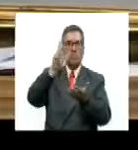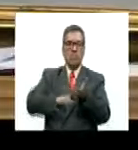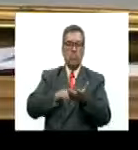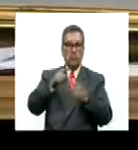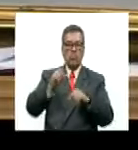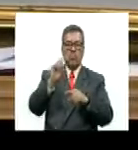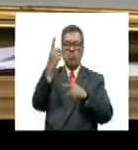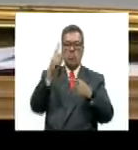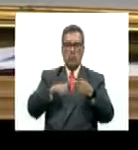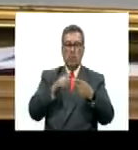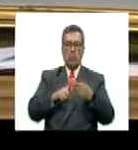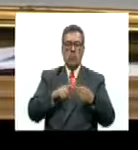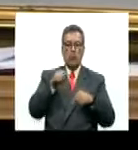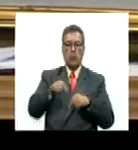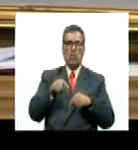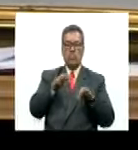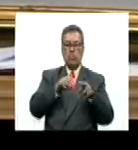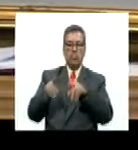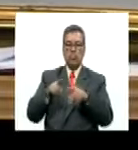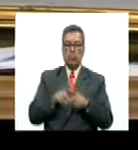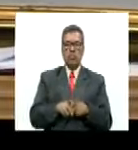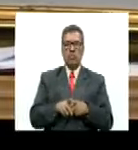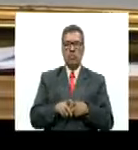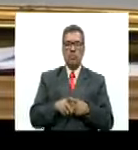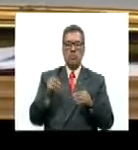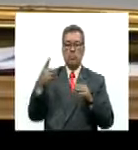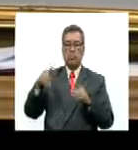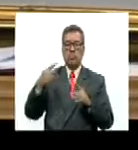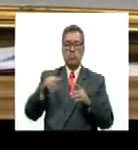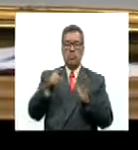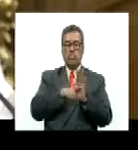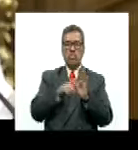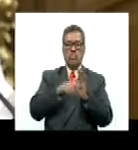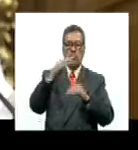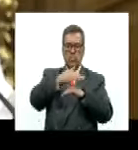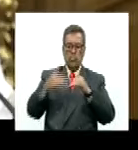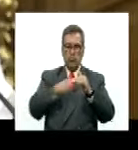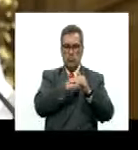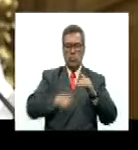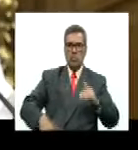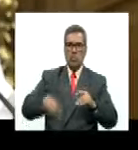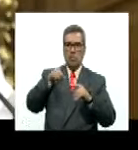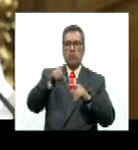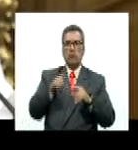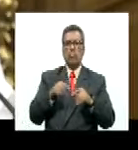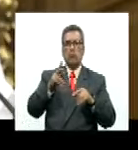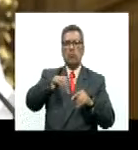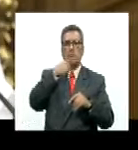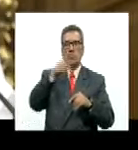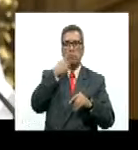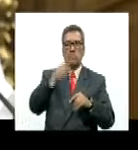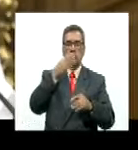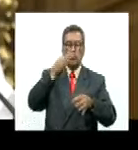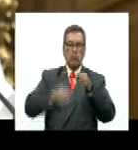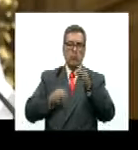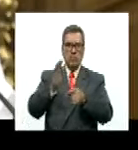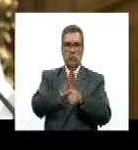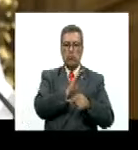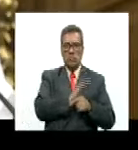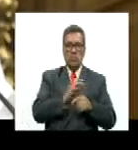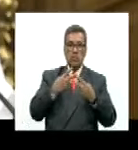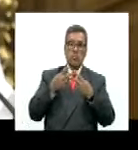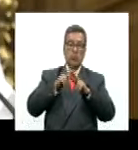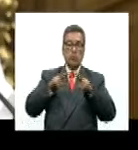día. Primer punto del orden del día, ciudadana secretaria. Derecho de palabra del vicepresidente sectorial de Política, Seguridad Ciudadana y